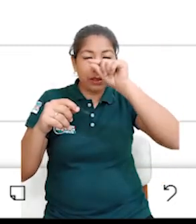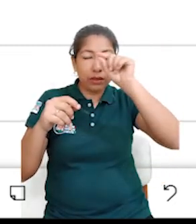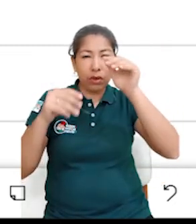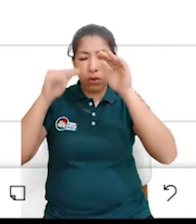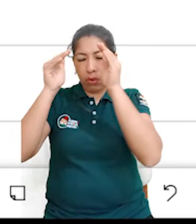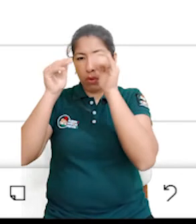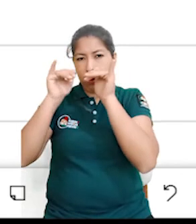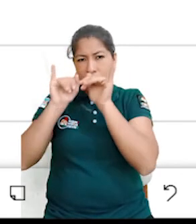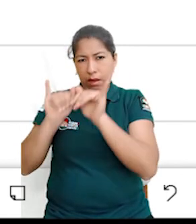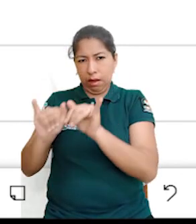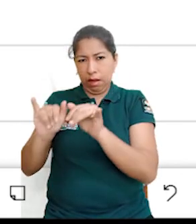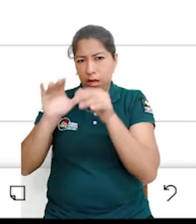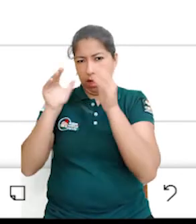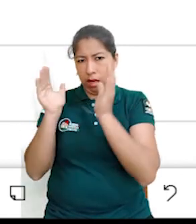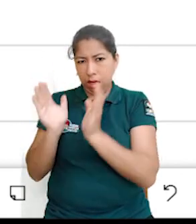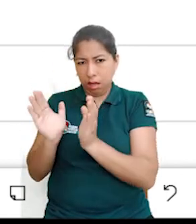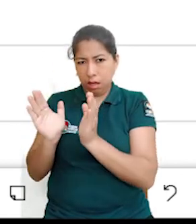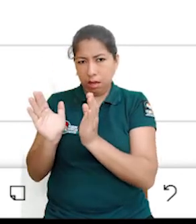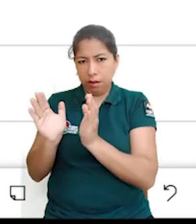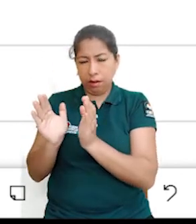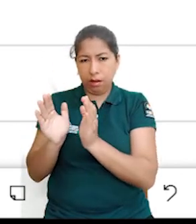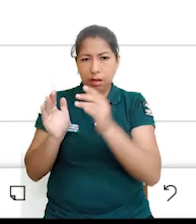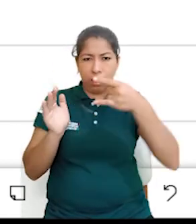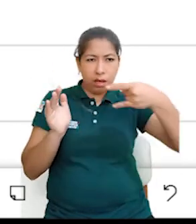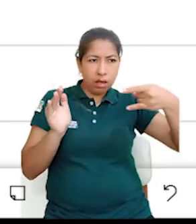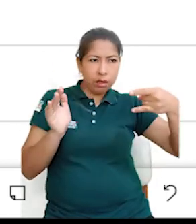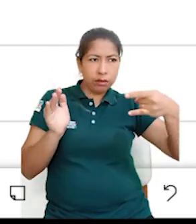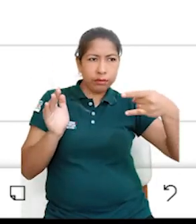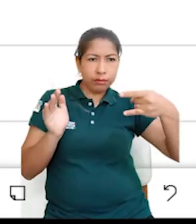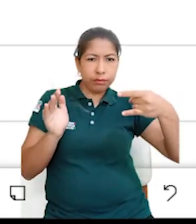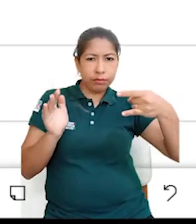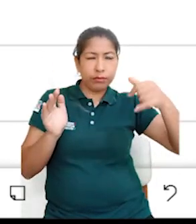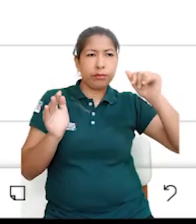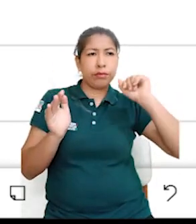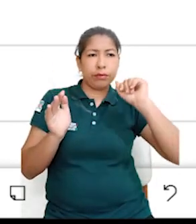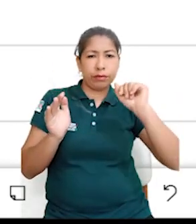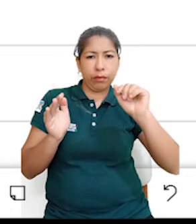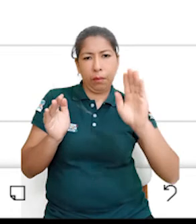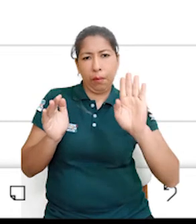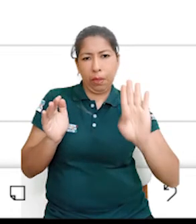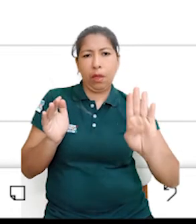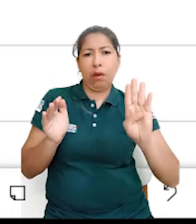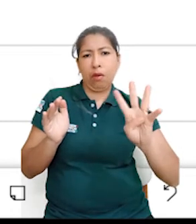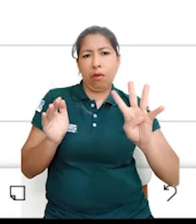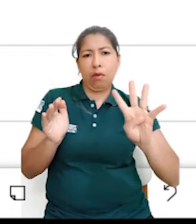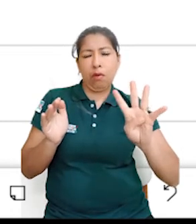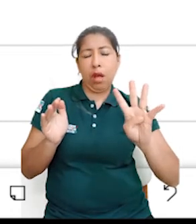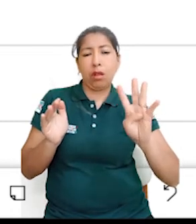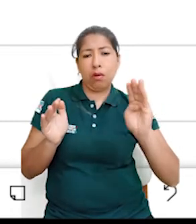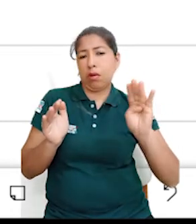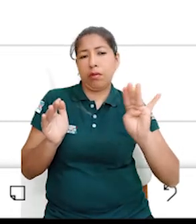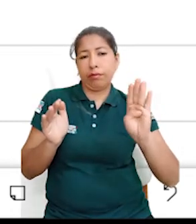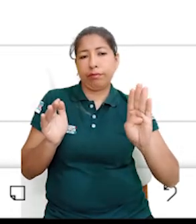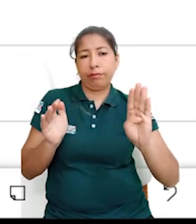nuestra base y nuestro exponente. Bien, por definición de logaritmo, anotamos en